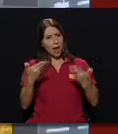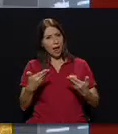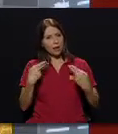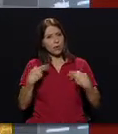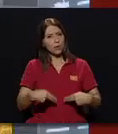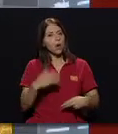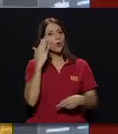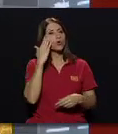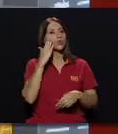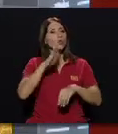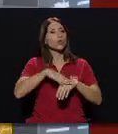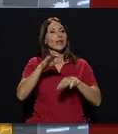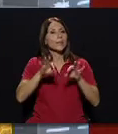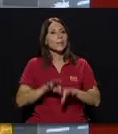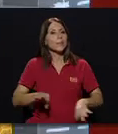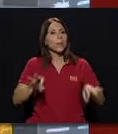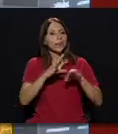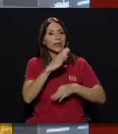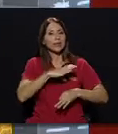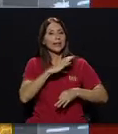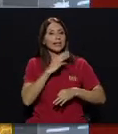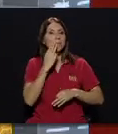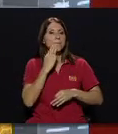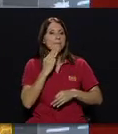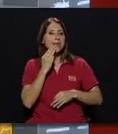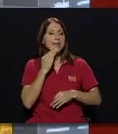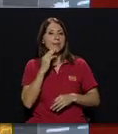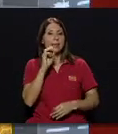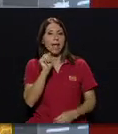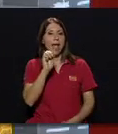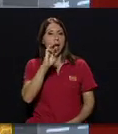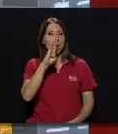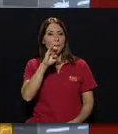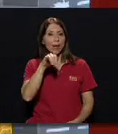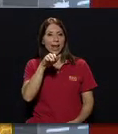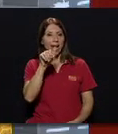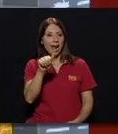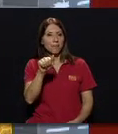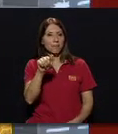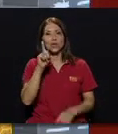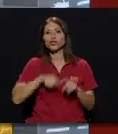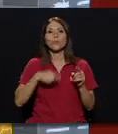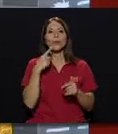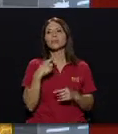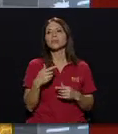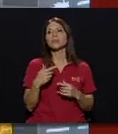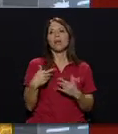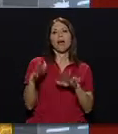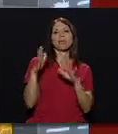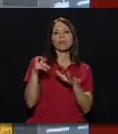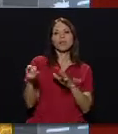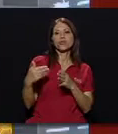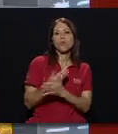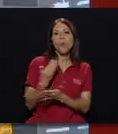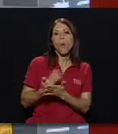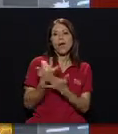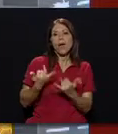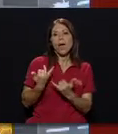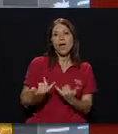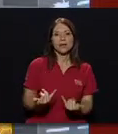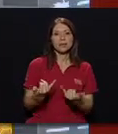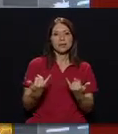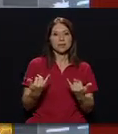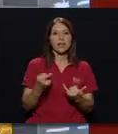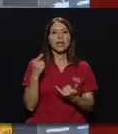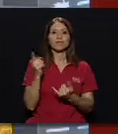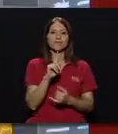de la importancia que tiene, las propiedades que tiene la miel de abeja. No es algo como uno pueda decir, es que es una moda de este siglo. Es